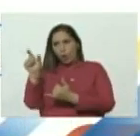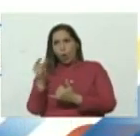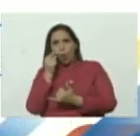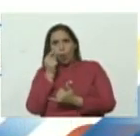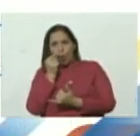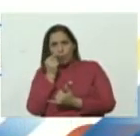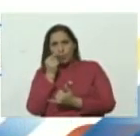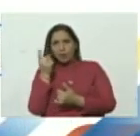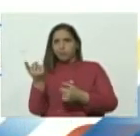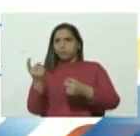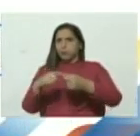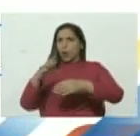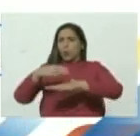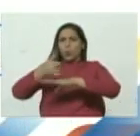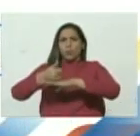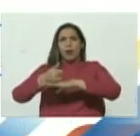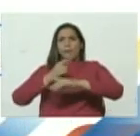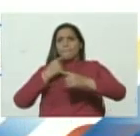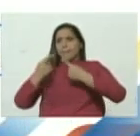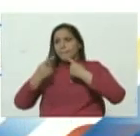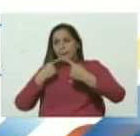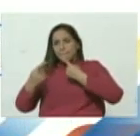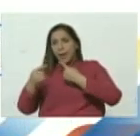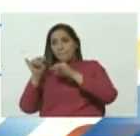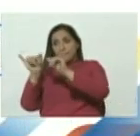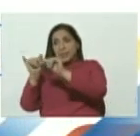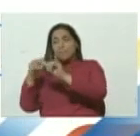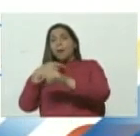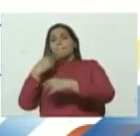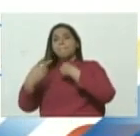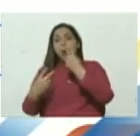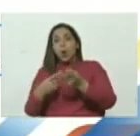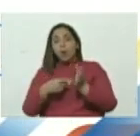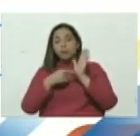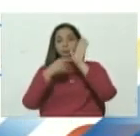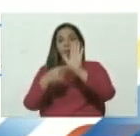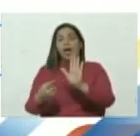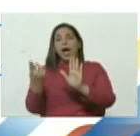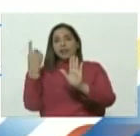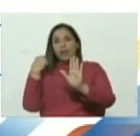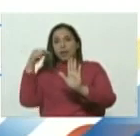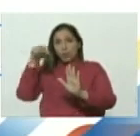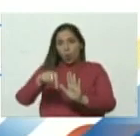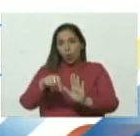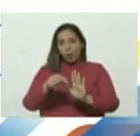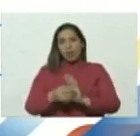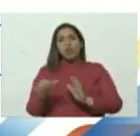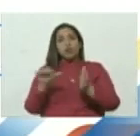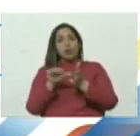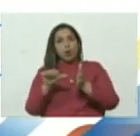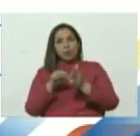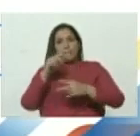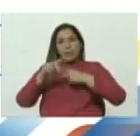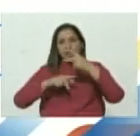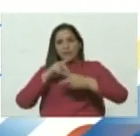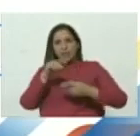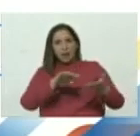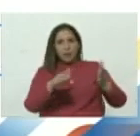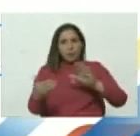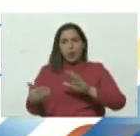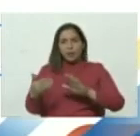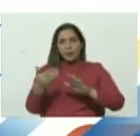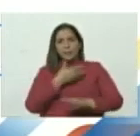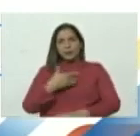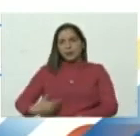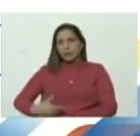hechos con testimonios de su propia voz, presentados ayer y hoy, donde se planificaba el asesinato del presidente